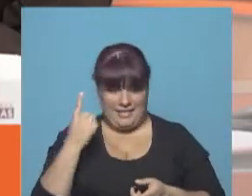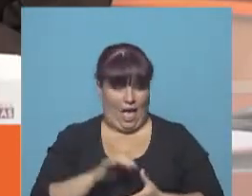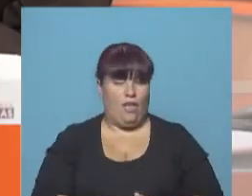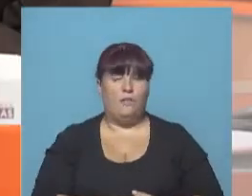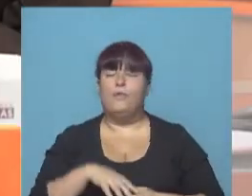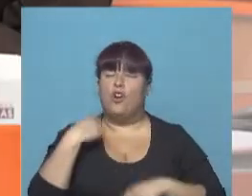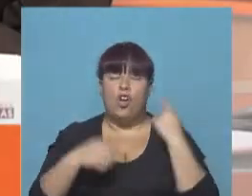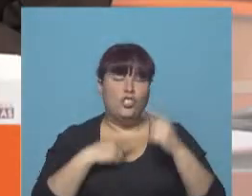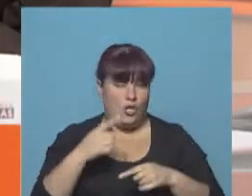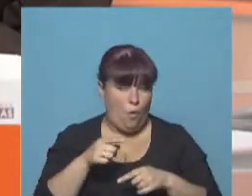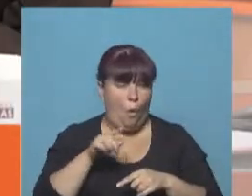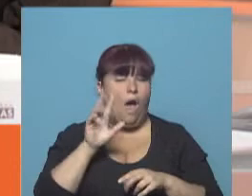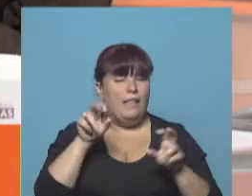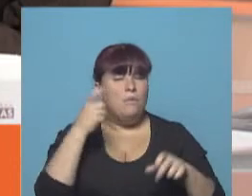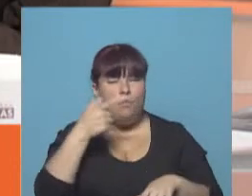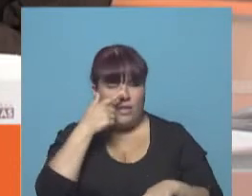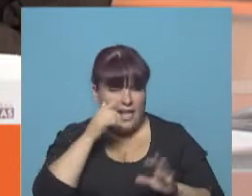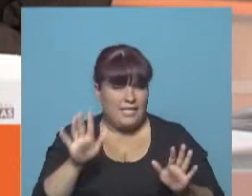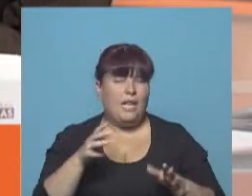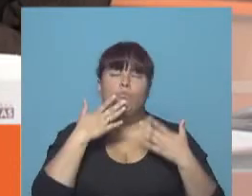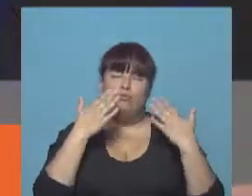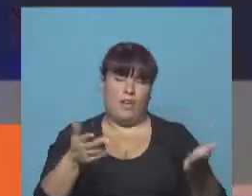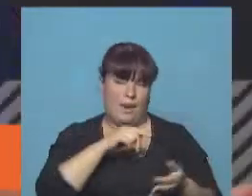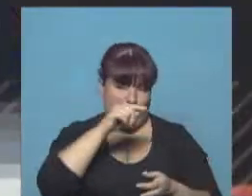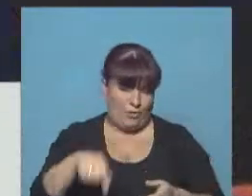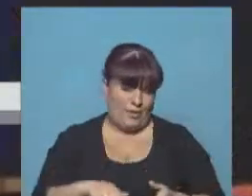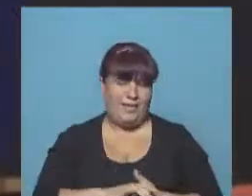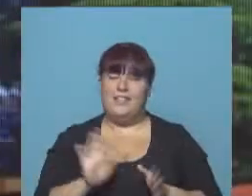Vamos a seguir con el tema. Patricio, me parece muy, muy interesante. Muchísimas gracias por tu venida. Gracias a ustedes.